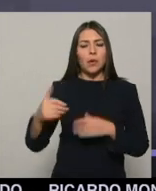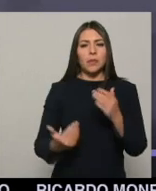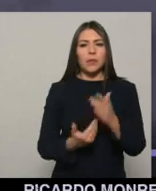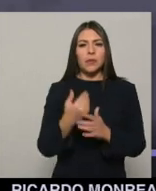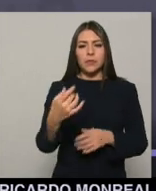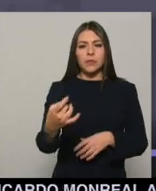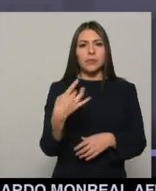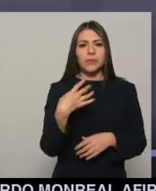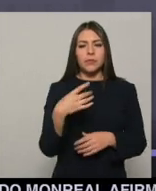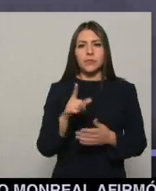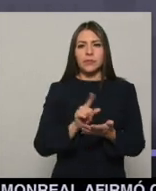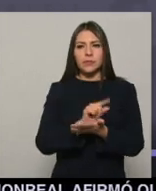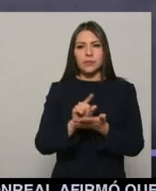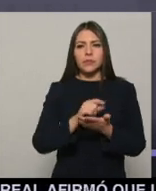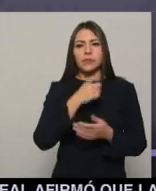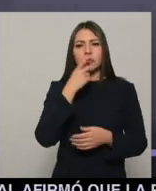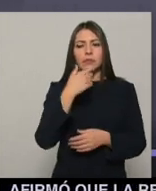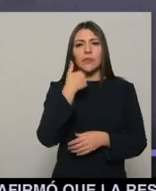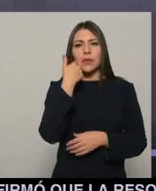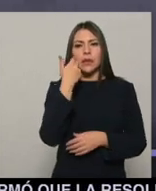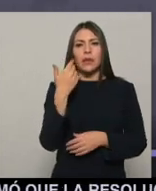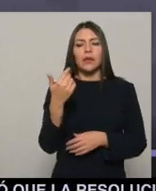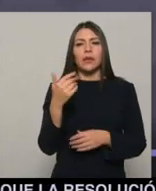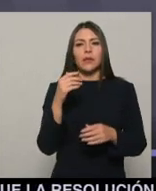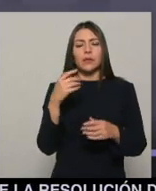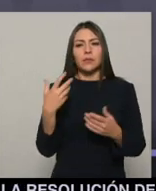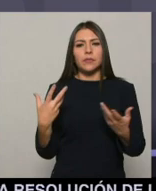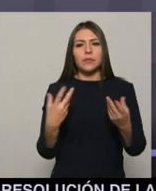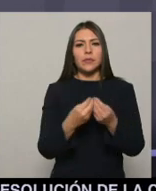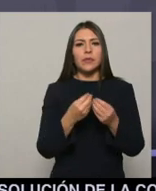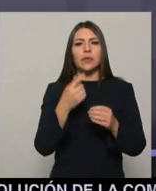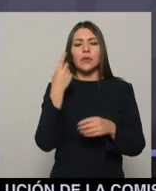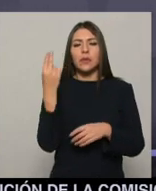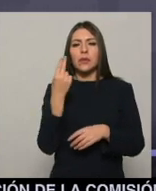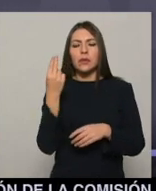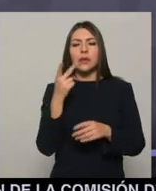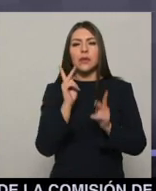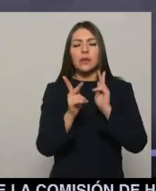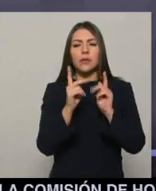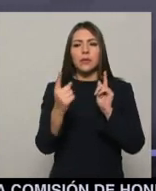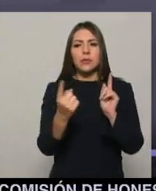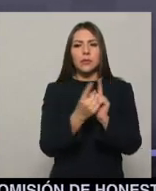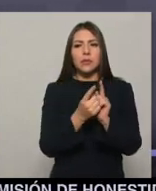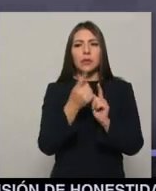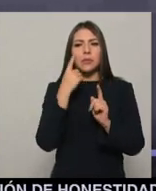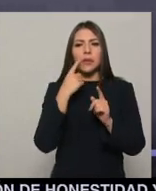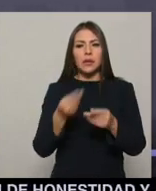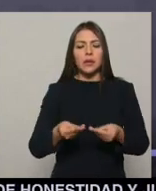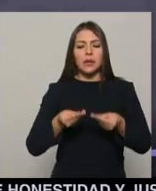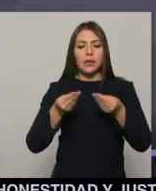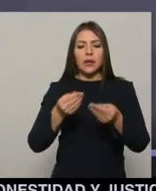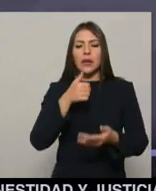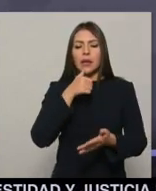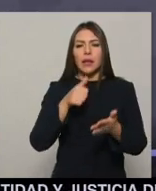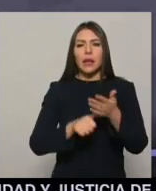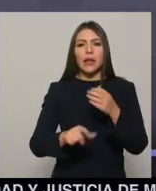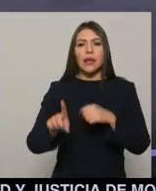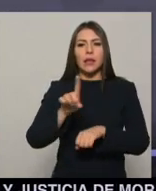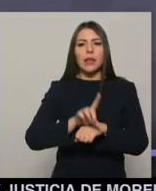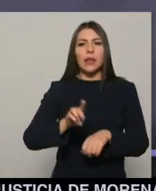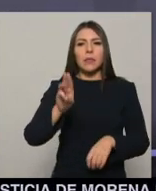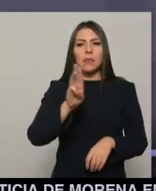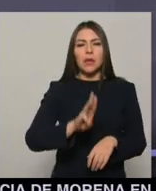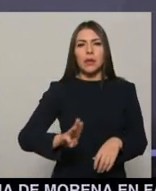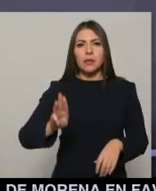tuit diciendo que se quería comunicar con nosotras, con las chicas que hicieron la entrega oficial de la carta el día miércoles, que